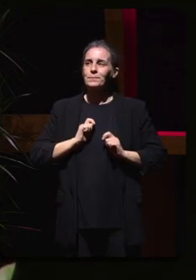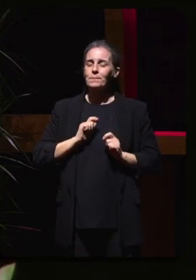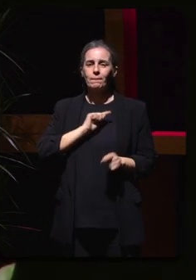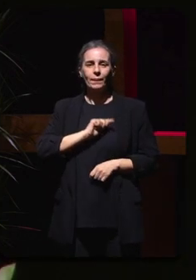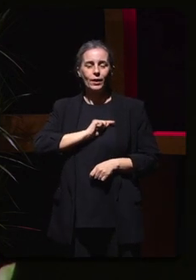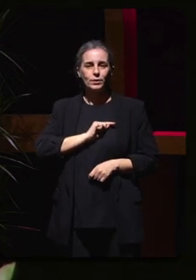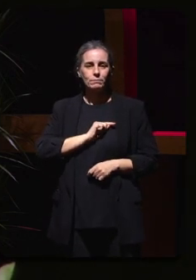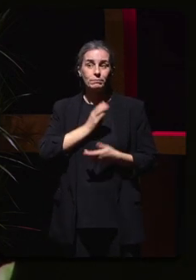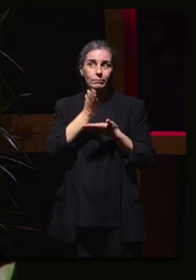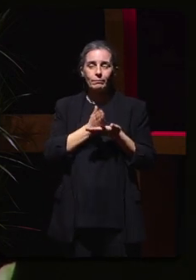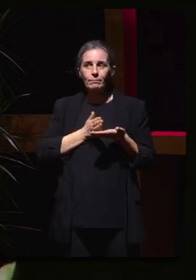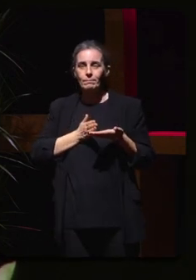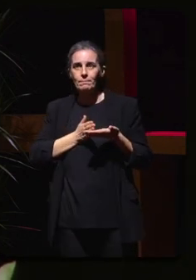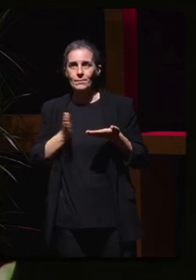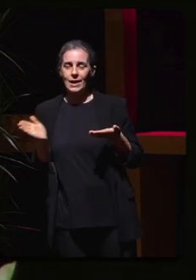de que